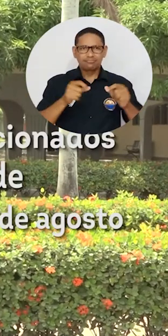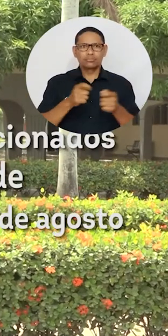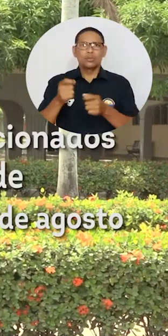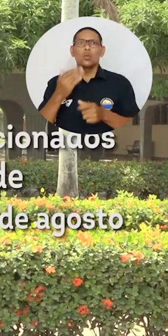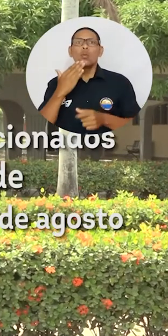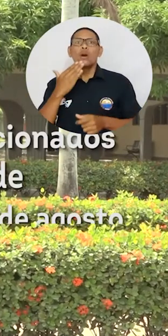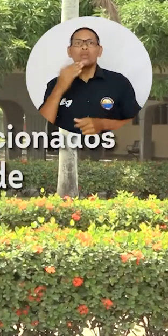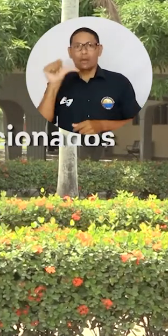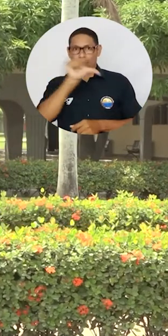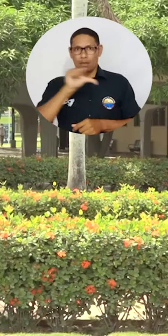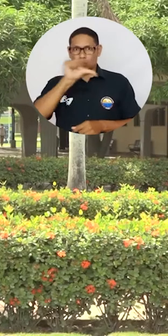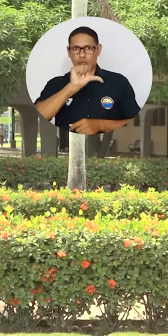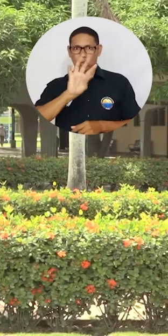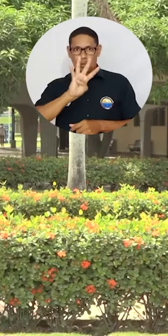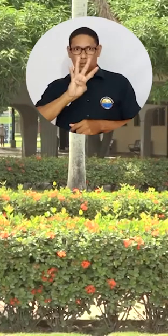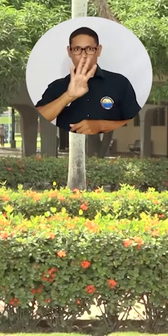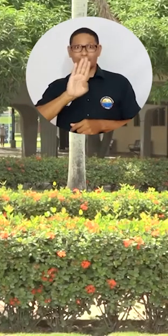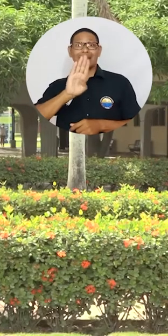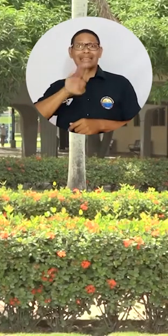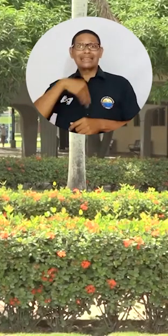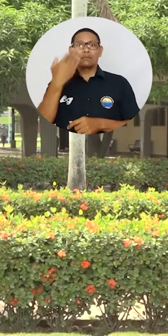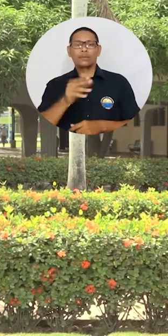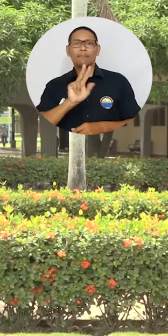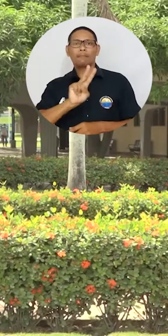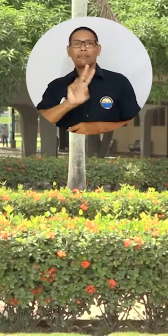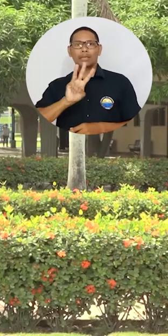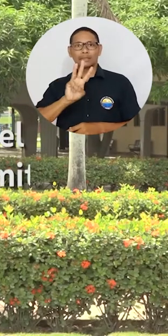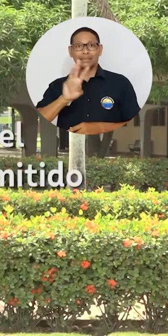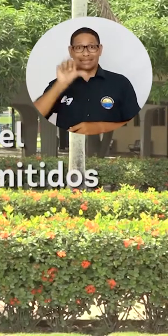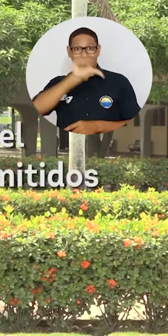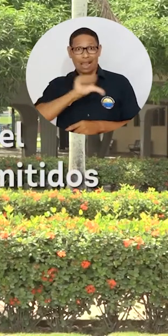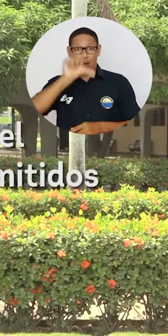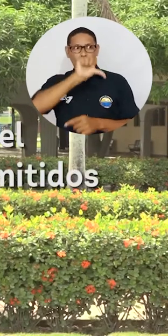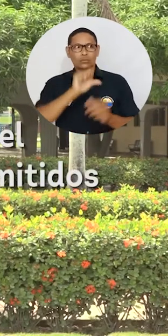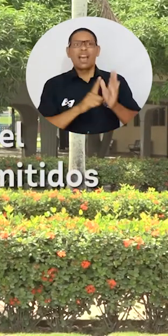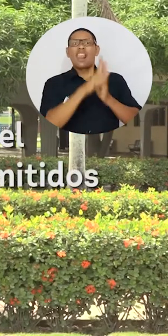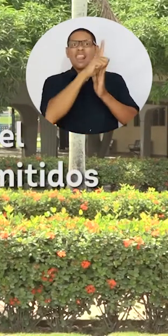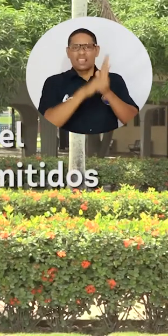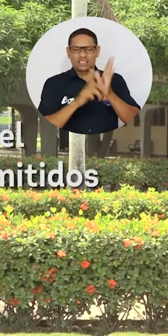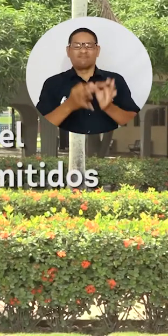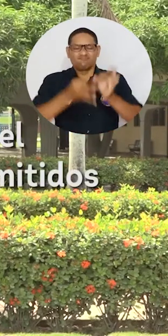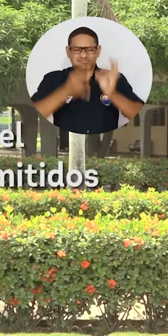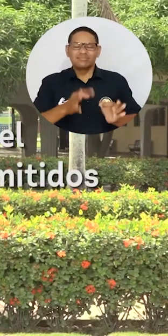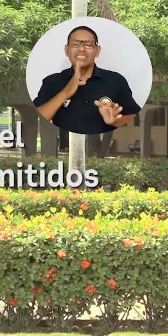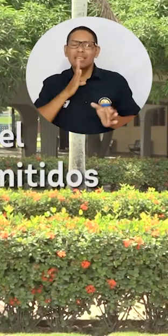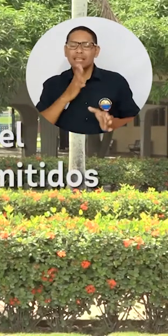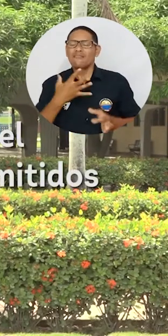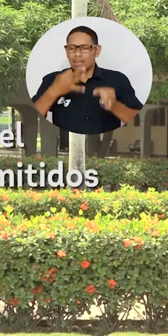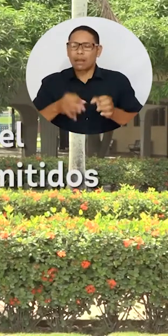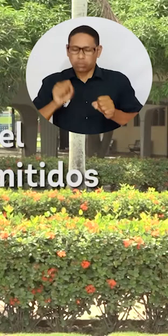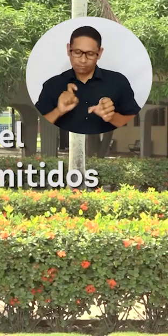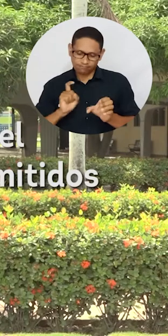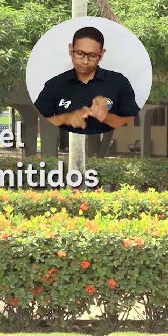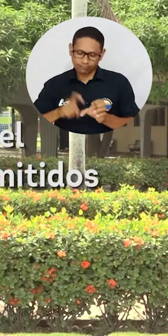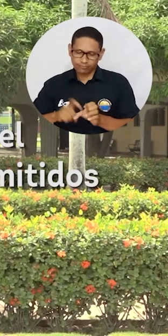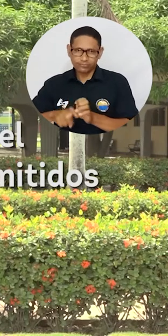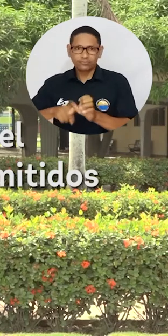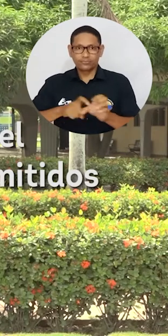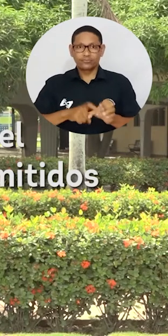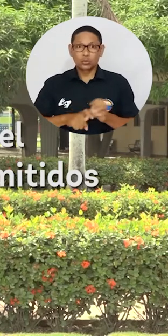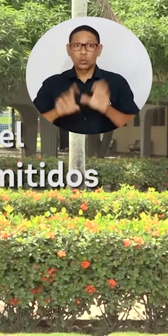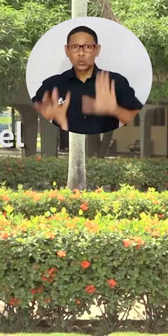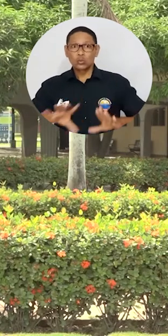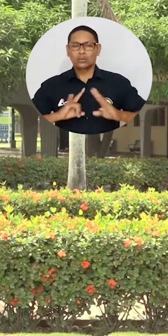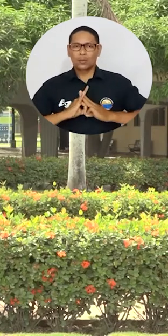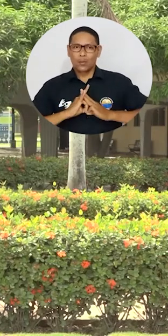día 4 de agosto. Y posterior a esto, el día 23 de agosto, se publica la lista definitiva de admitidos en los programas de pregrado